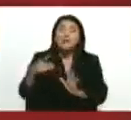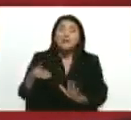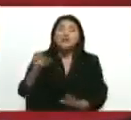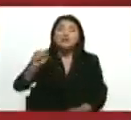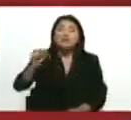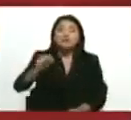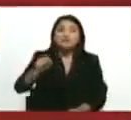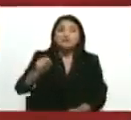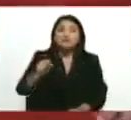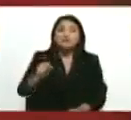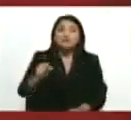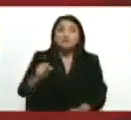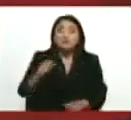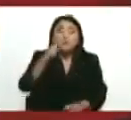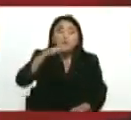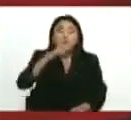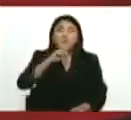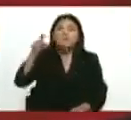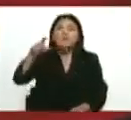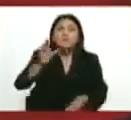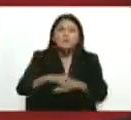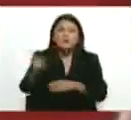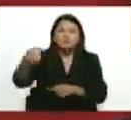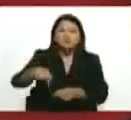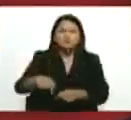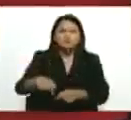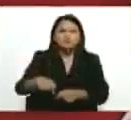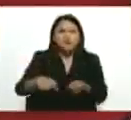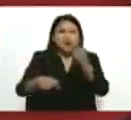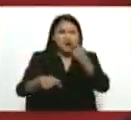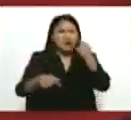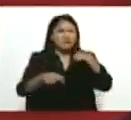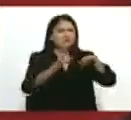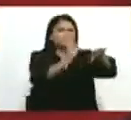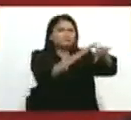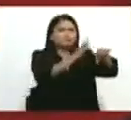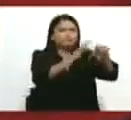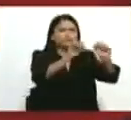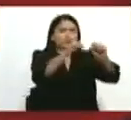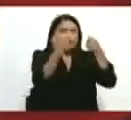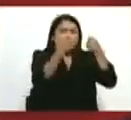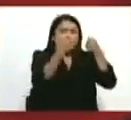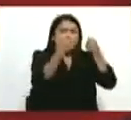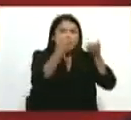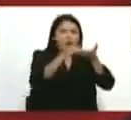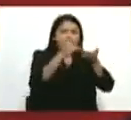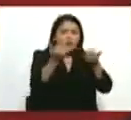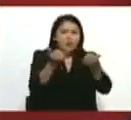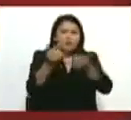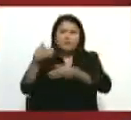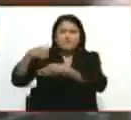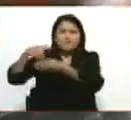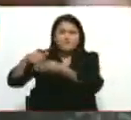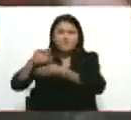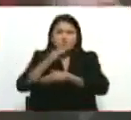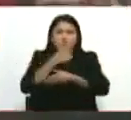aquí? Porque tú ayer pediste bloqueos, sanciones, invasiones, y ahora vienes a pedir el voto